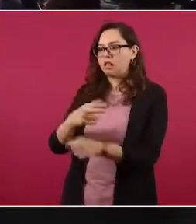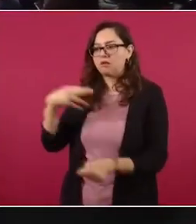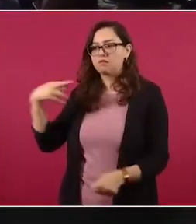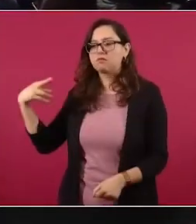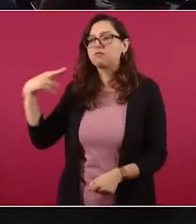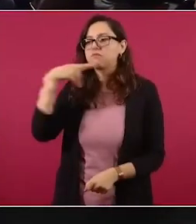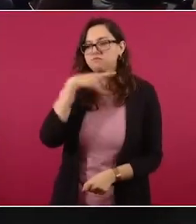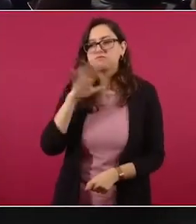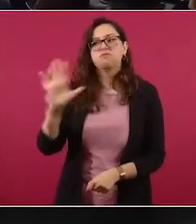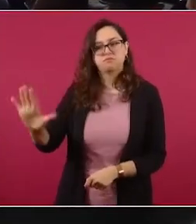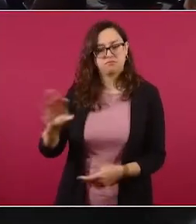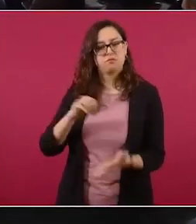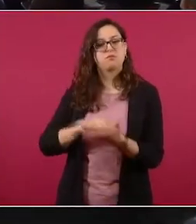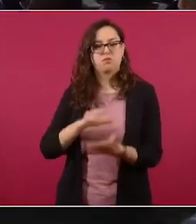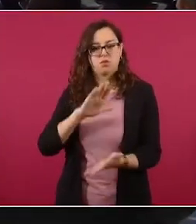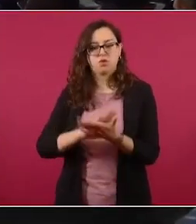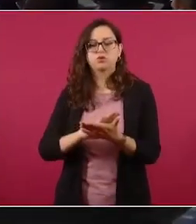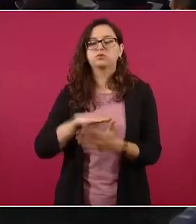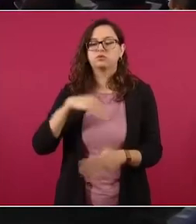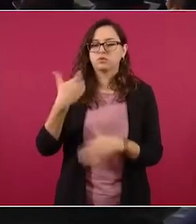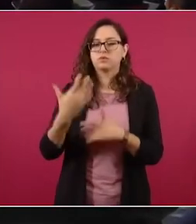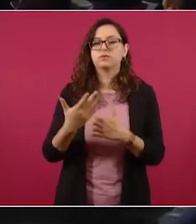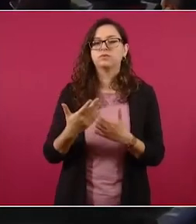no tenemos nada que ocultar.